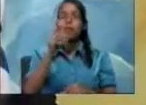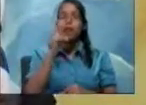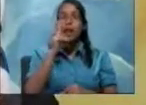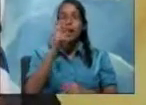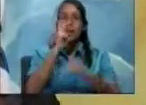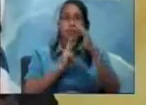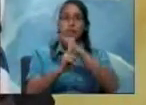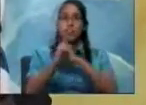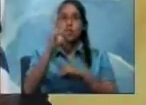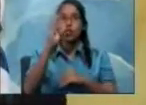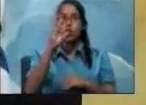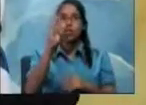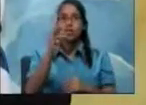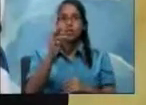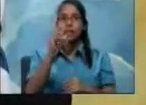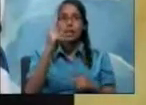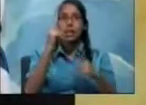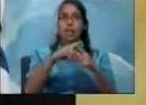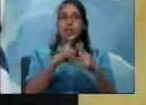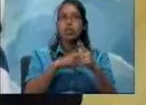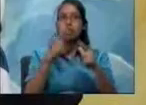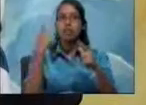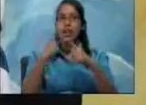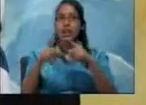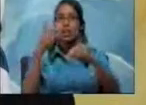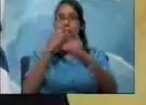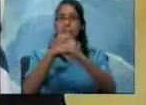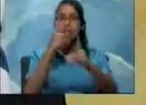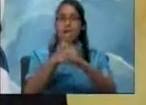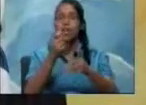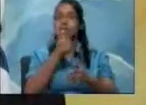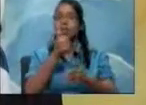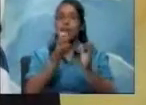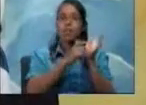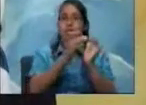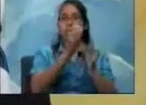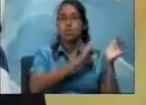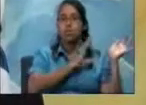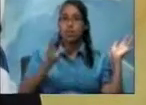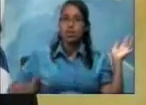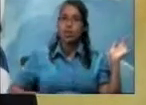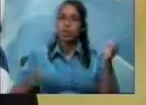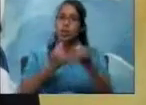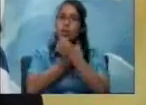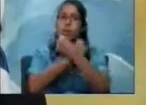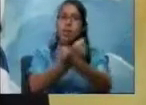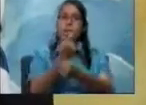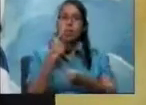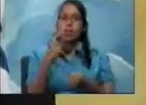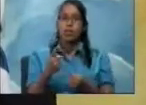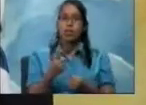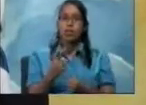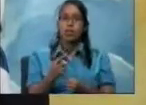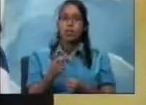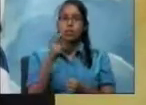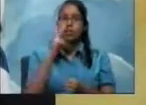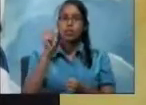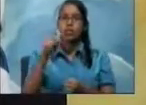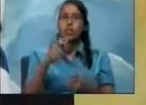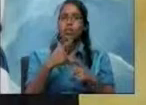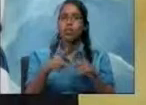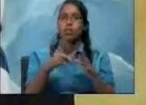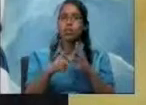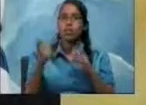versículo 7 entonces aquel discípulo a quien Jesús amaba dijo a Pedro fíjese que aquí hay otra cosa que